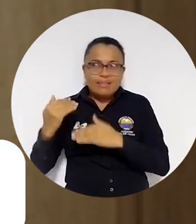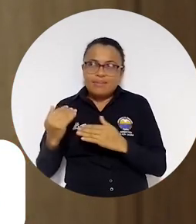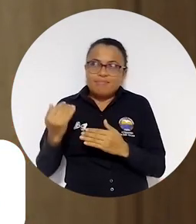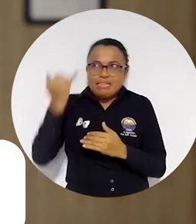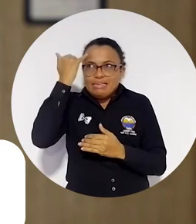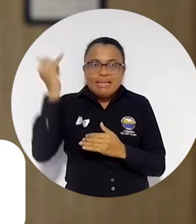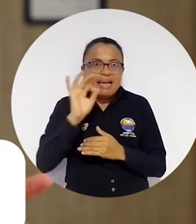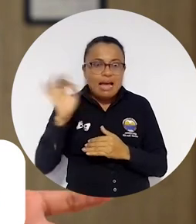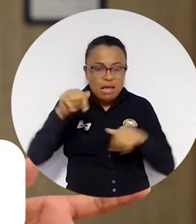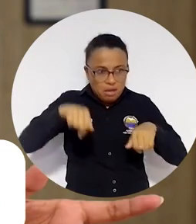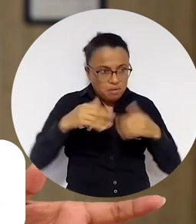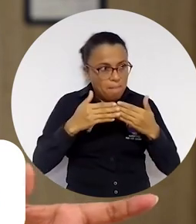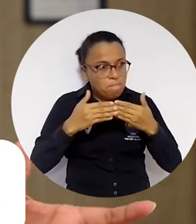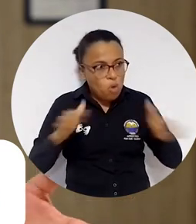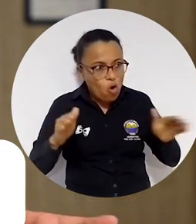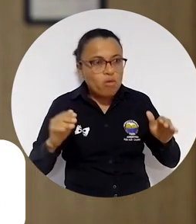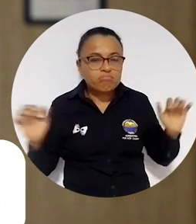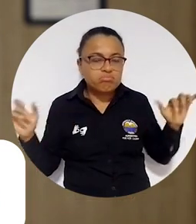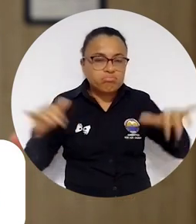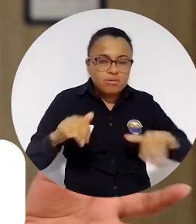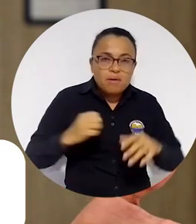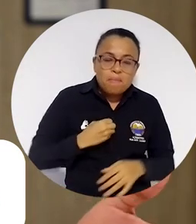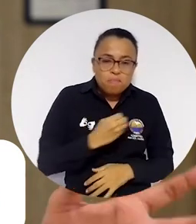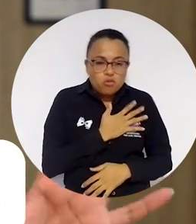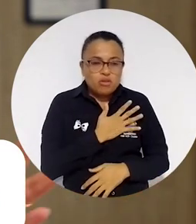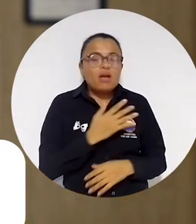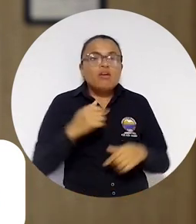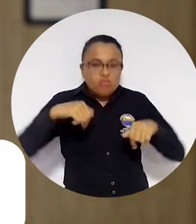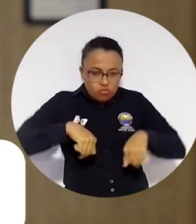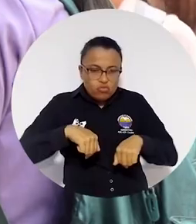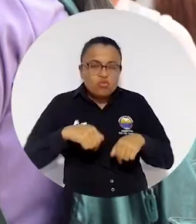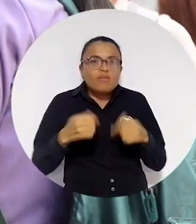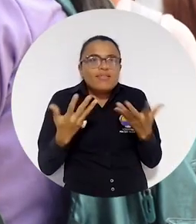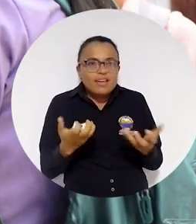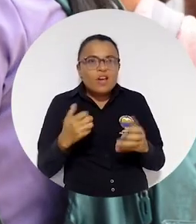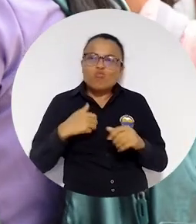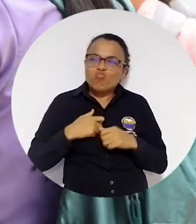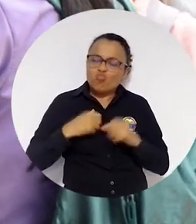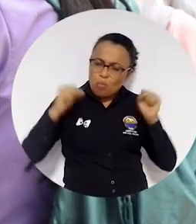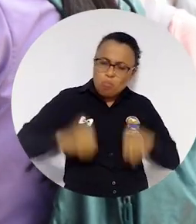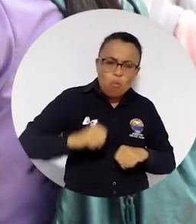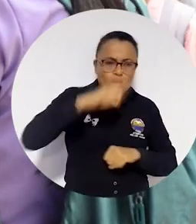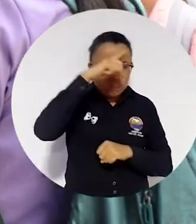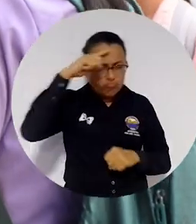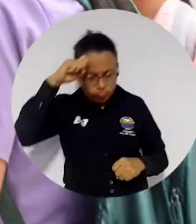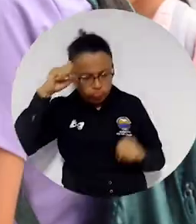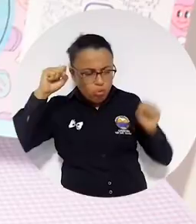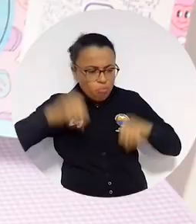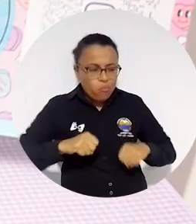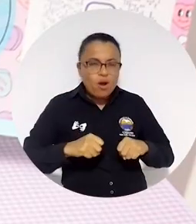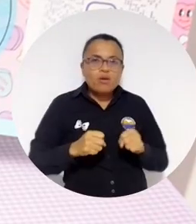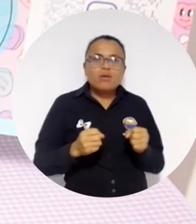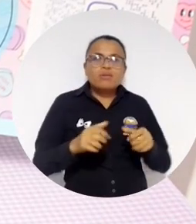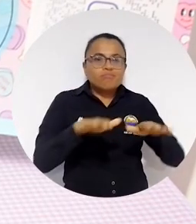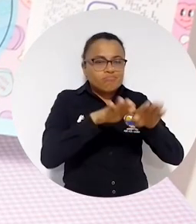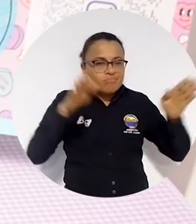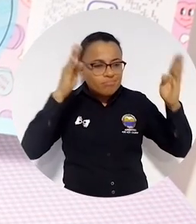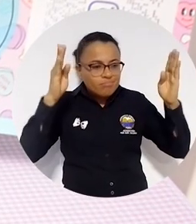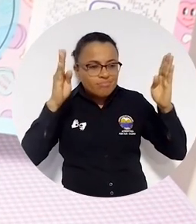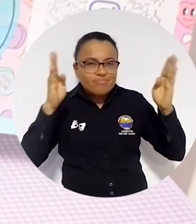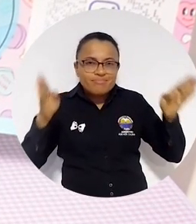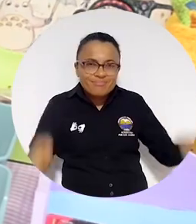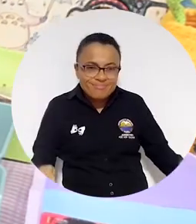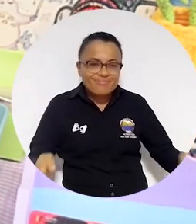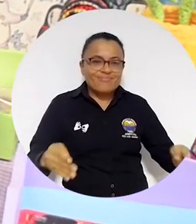que tengo y este evento me abrió esa oportunidad, me hizo de pronto retarme a sacar